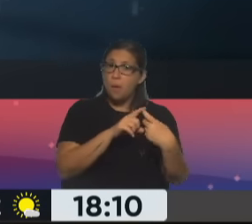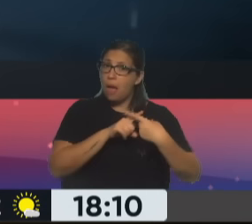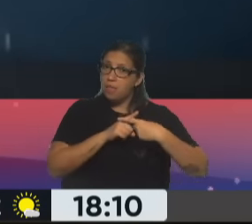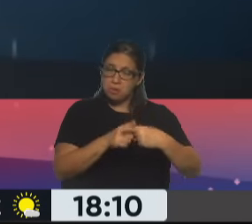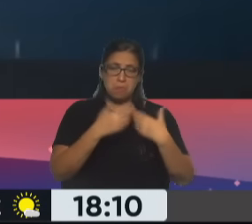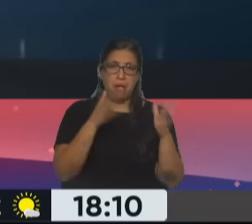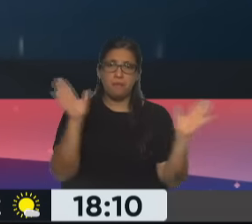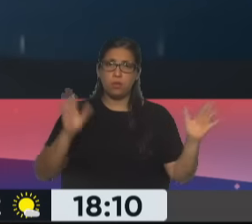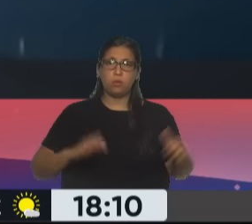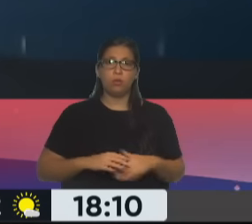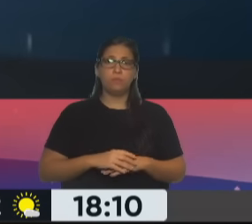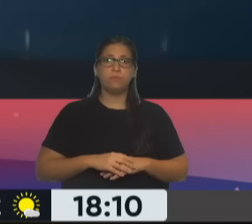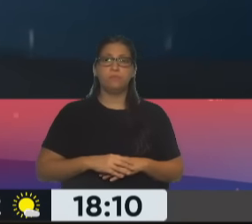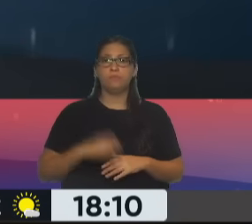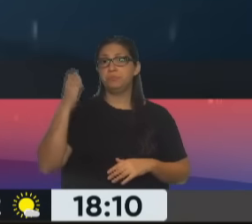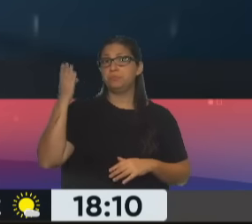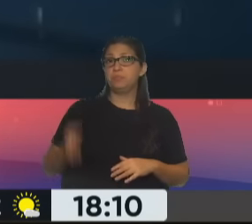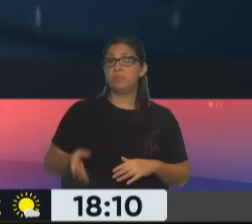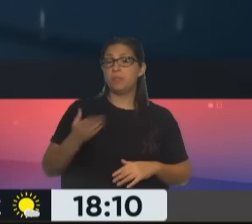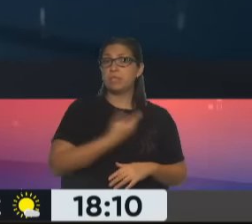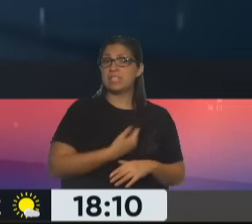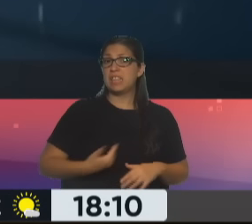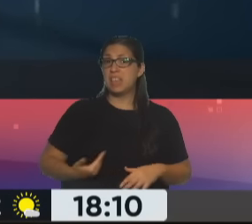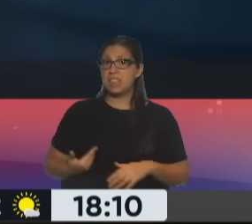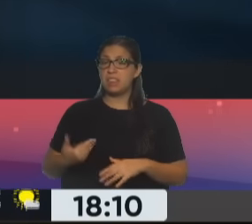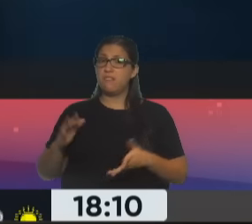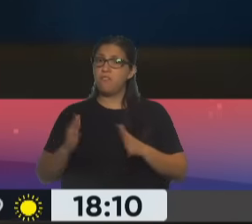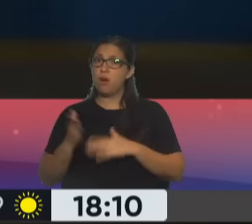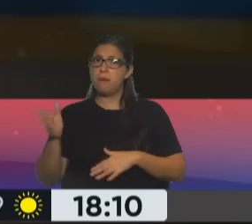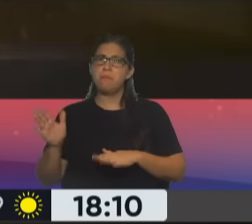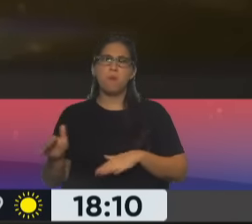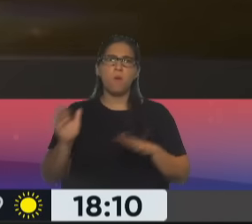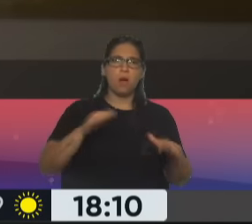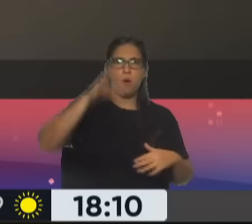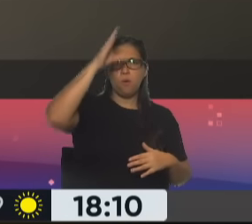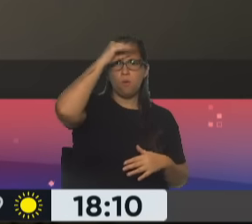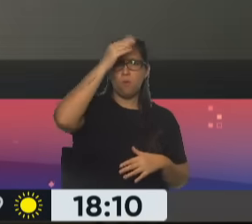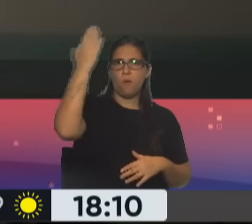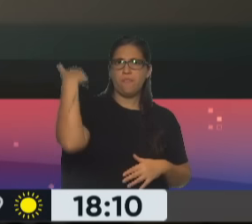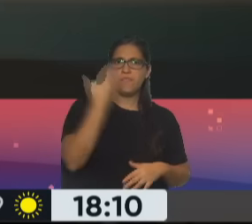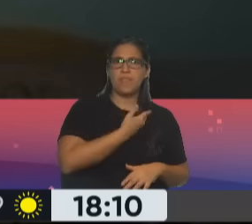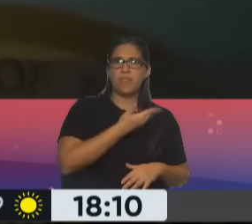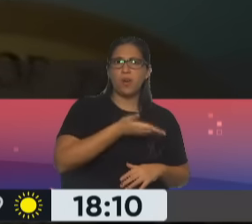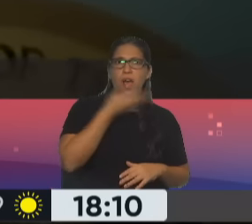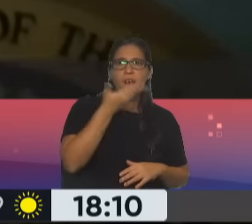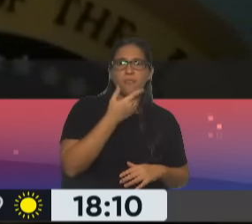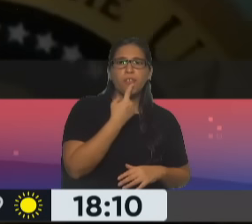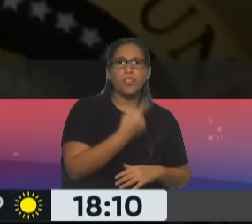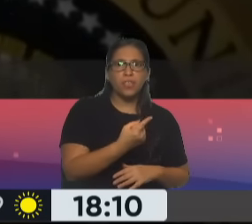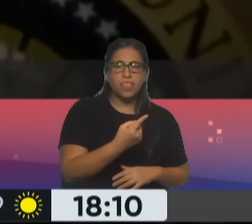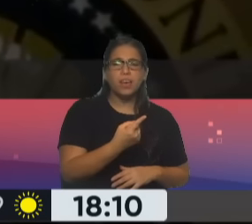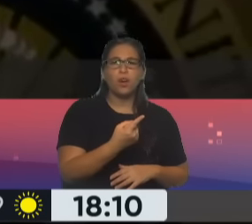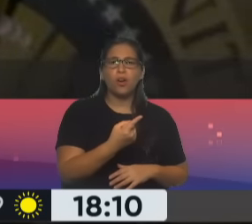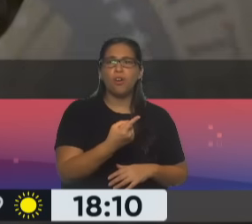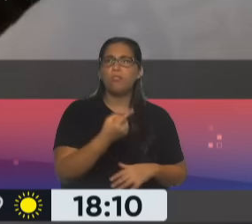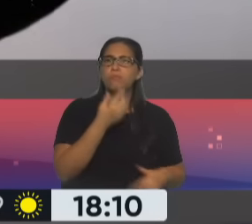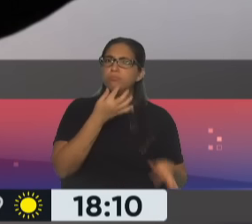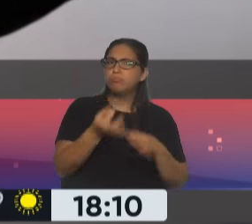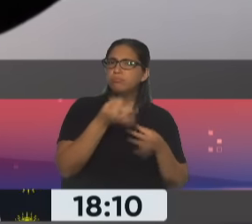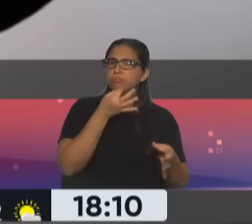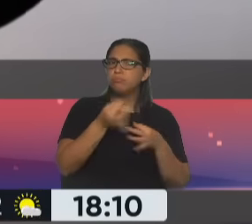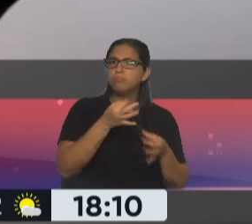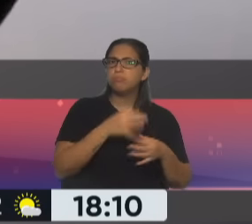La posición del cubano parece ir en línea con los dichos de Donald Trump a principios de febrero, cuando reconoció que estaba dialogando con el